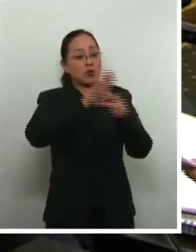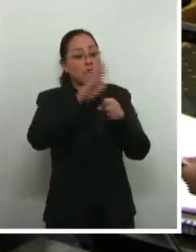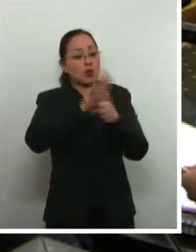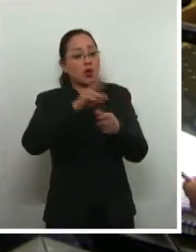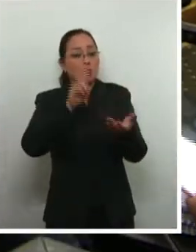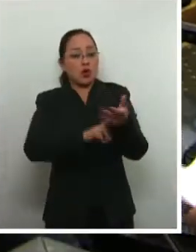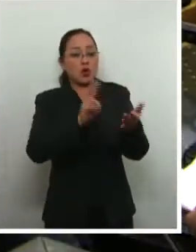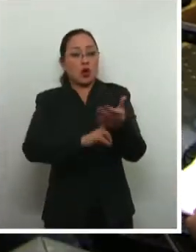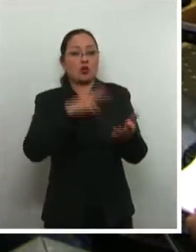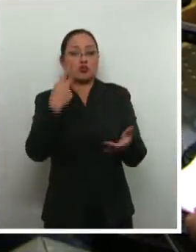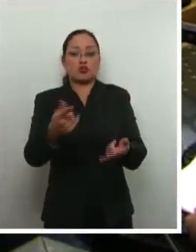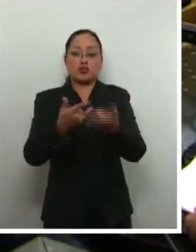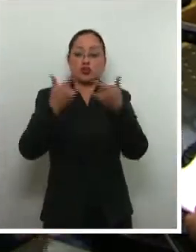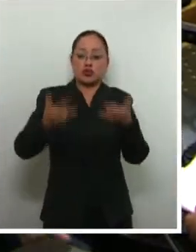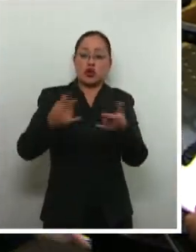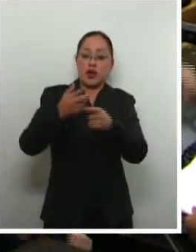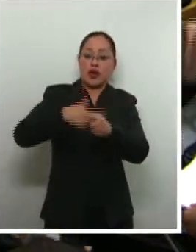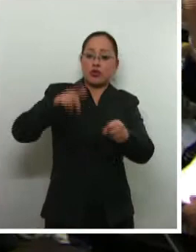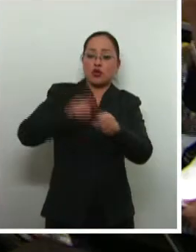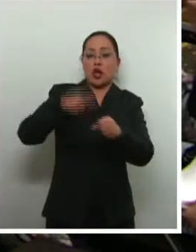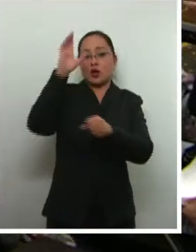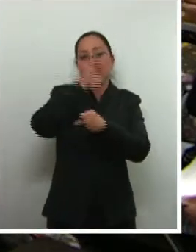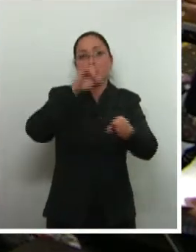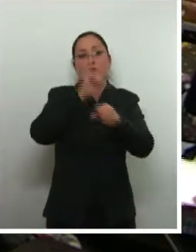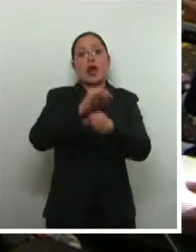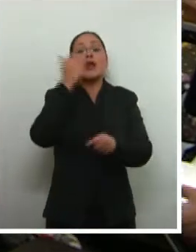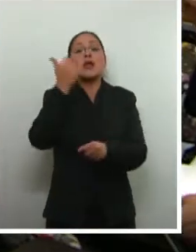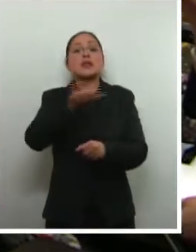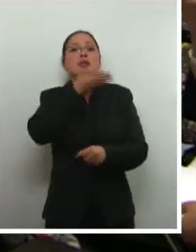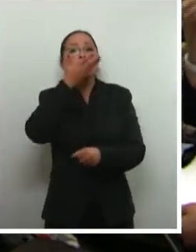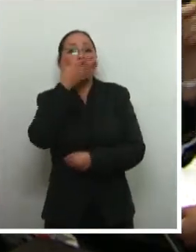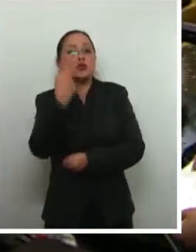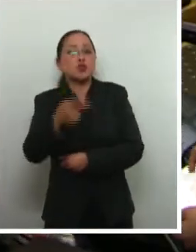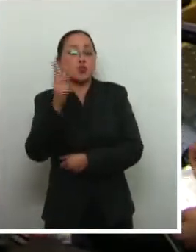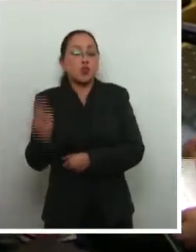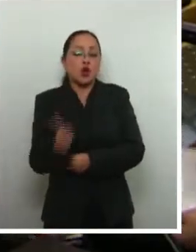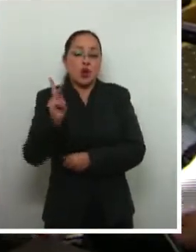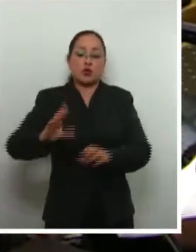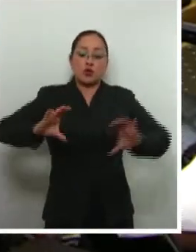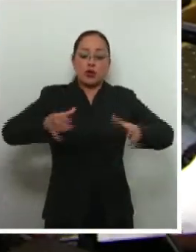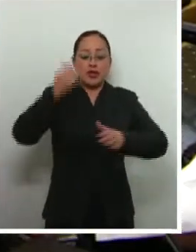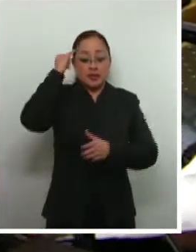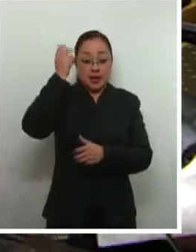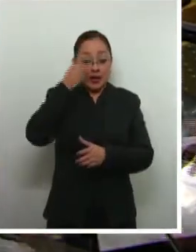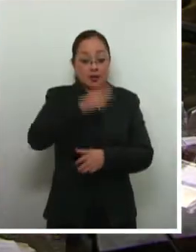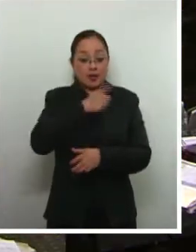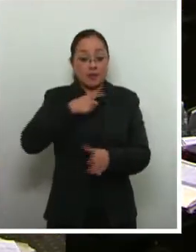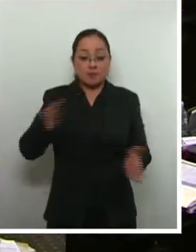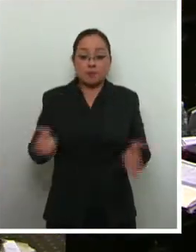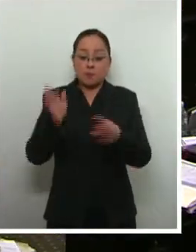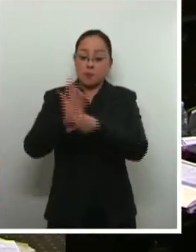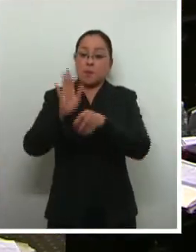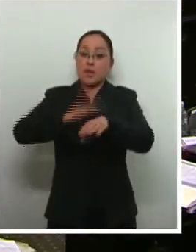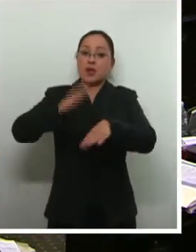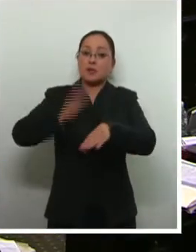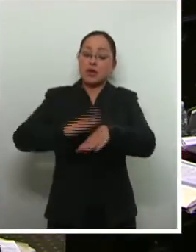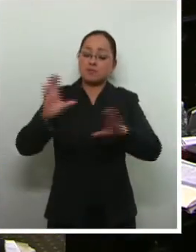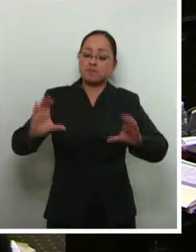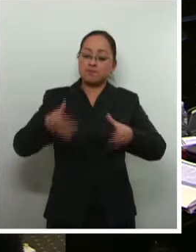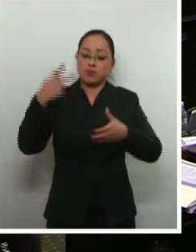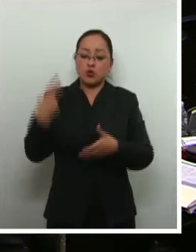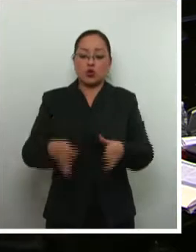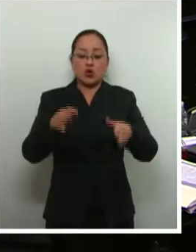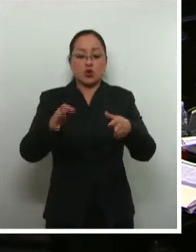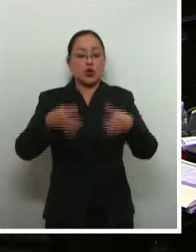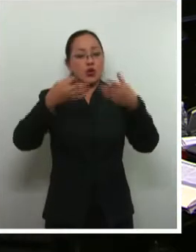patrimonio histórico, natural, cultural y de las tradiciones de sus pueblos y comunidades indígenas y barrios originarios. En